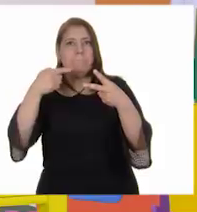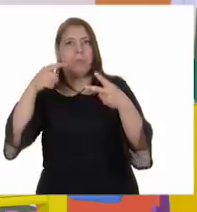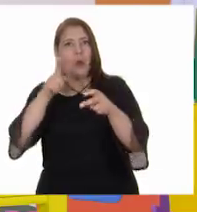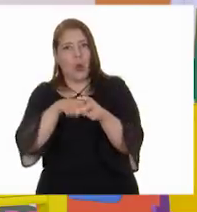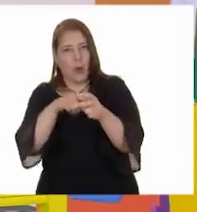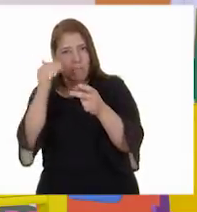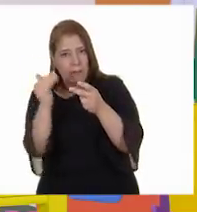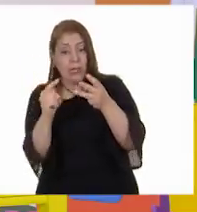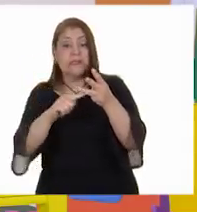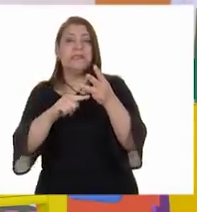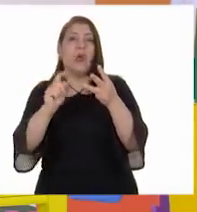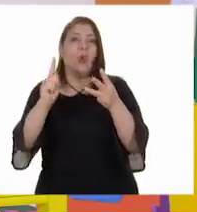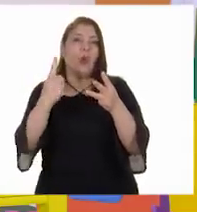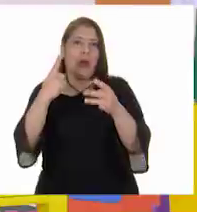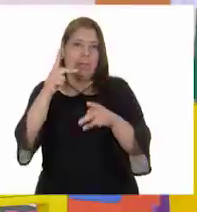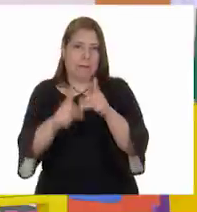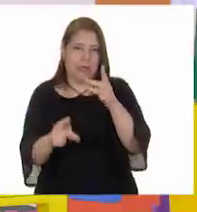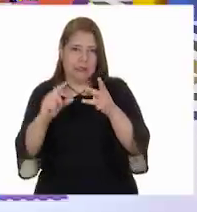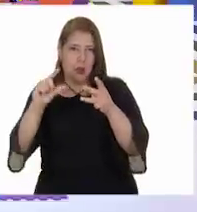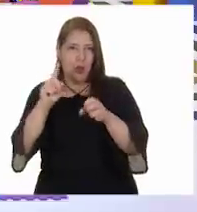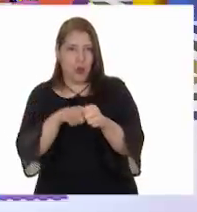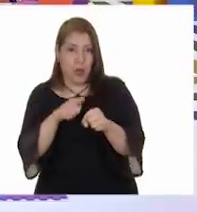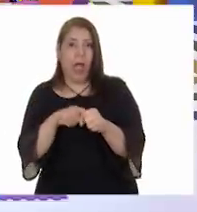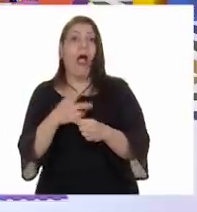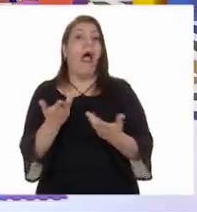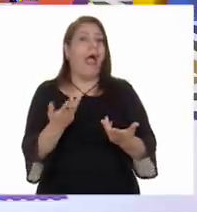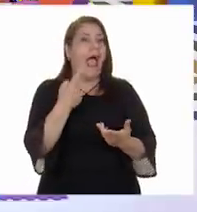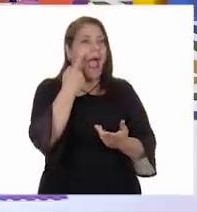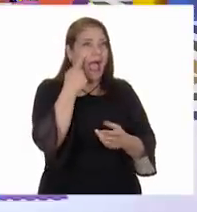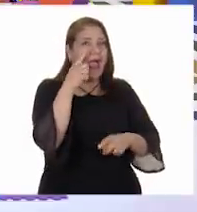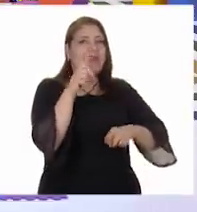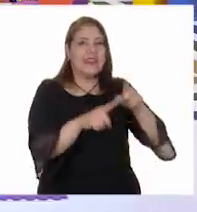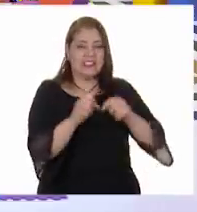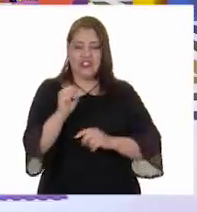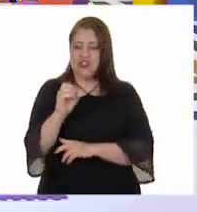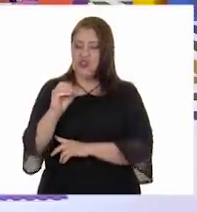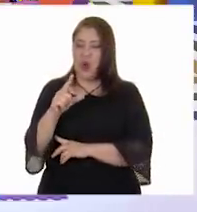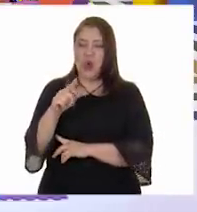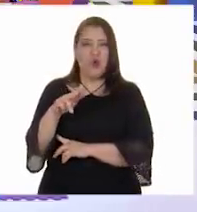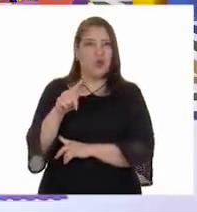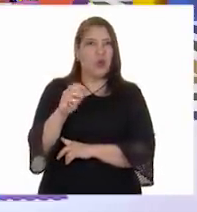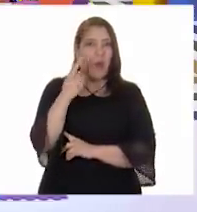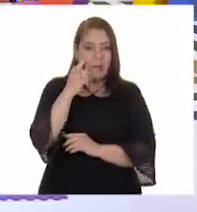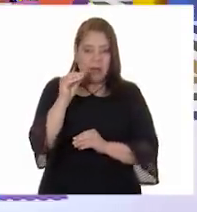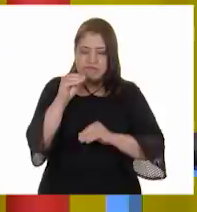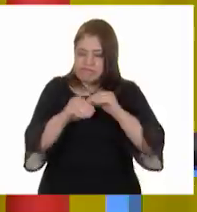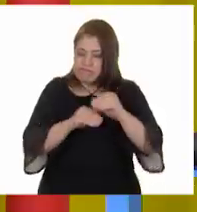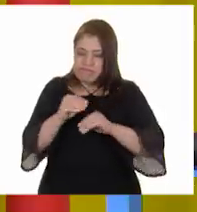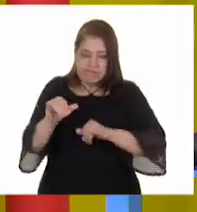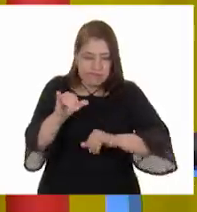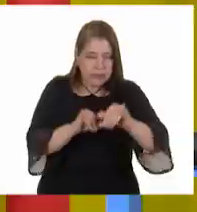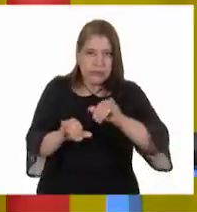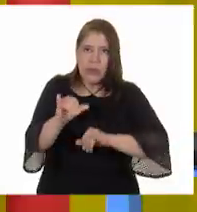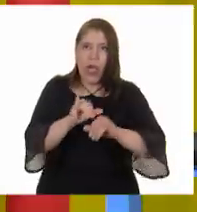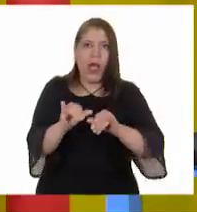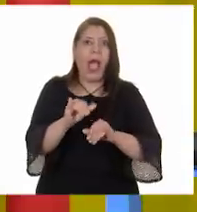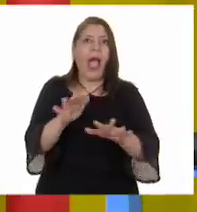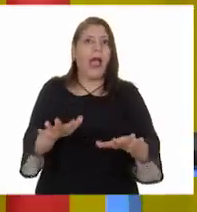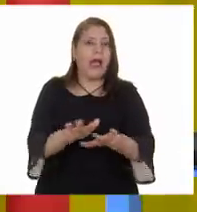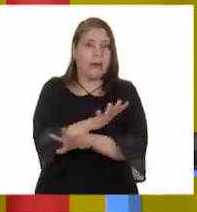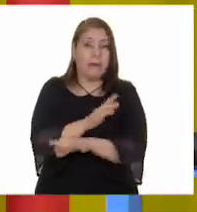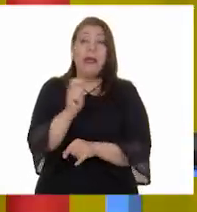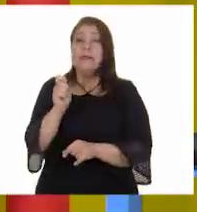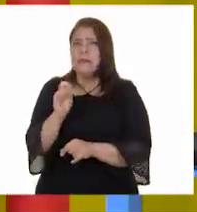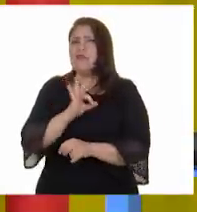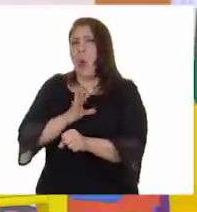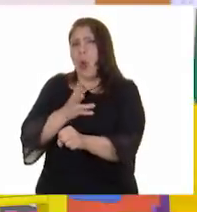ya viste cómo el cambiar la proporción del soluto cambia las características de la mezcla final? Totalmente. Y todavía podemos